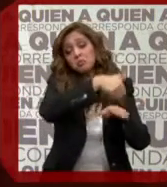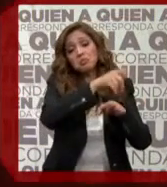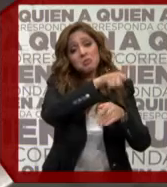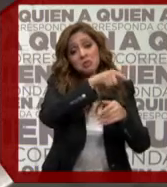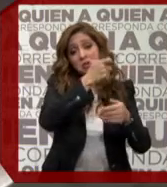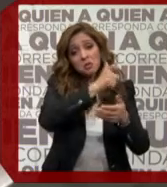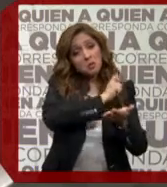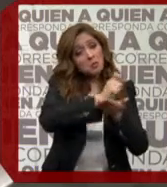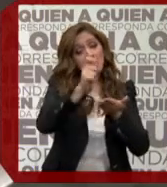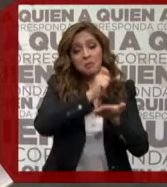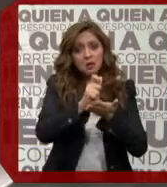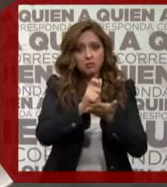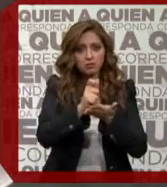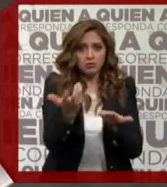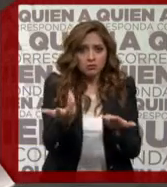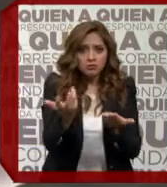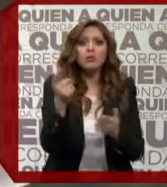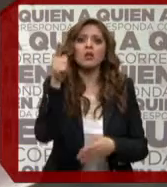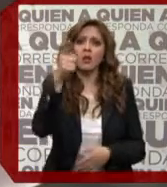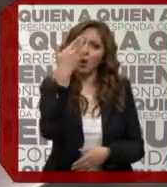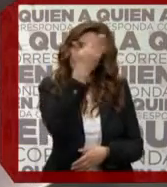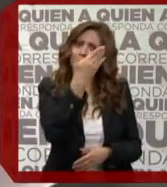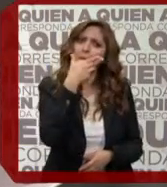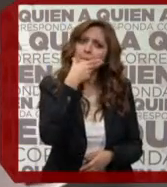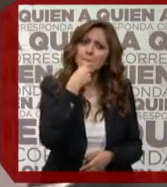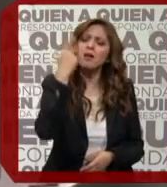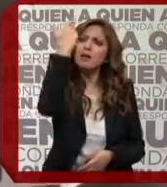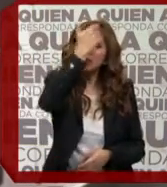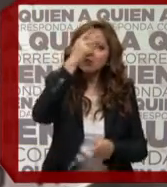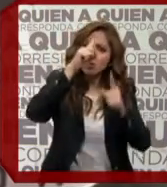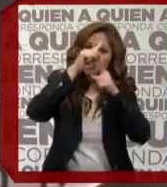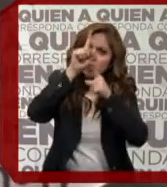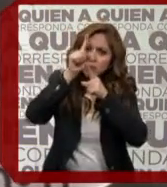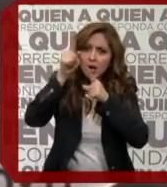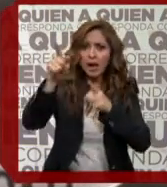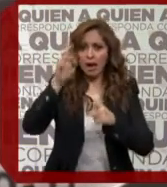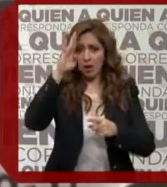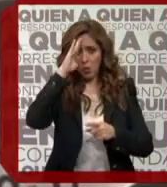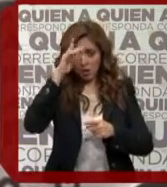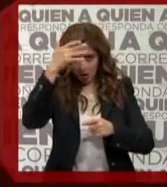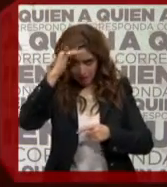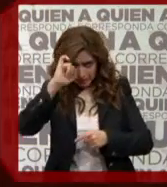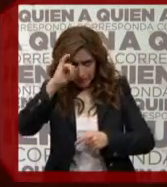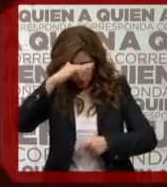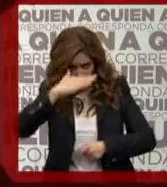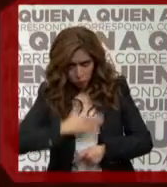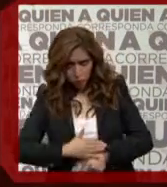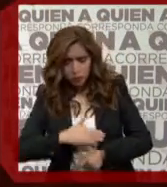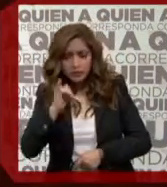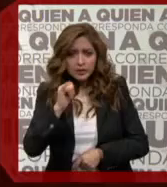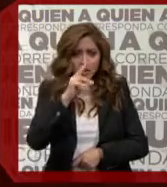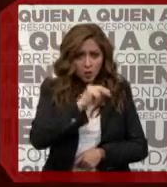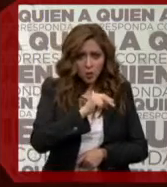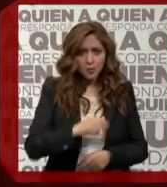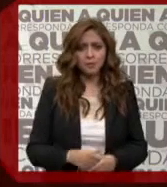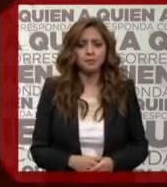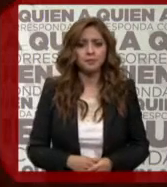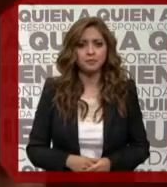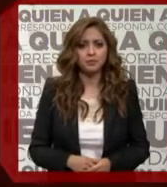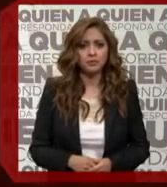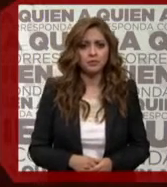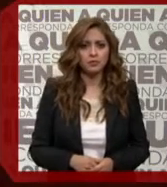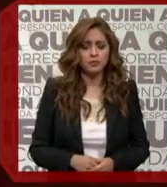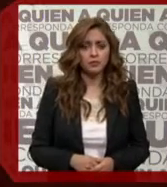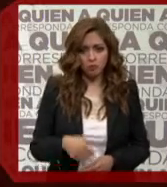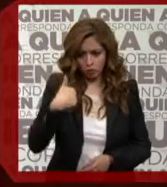medidor solicita una revisión a su medidor para saber si el cobro Es realmente justo porque hay hay que pagar No pero hay que